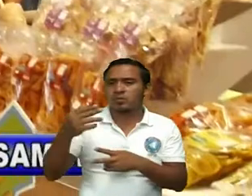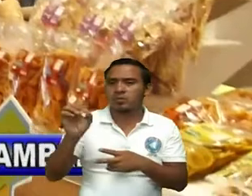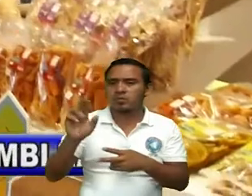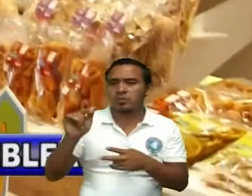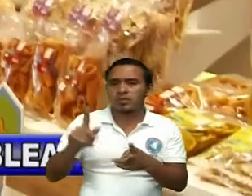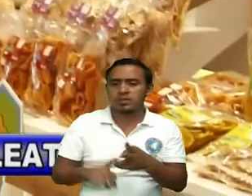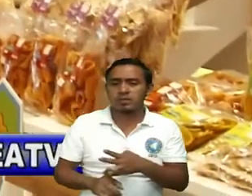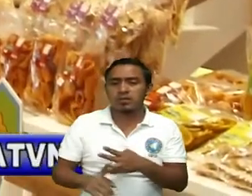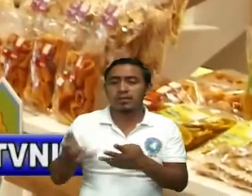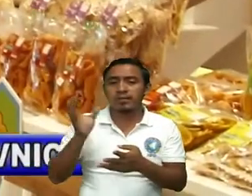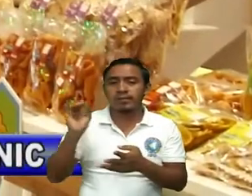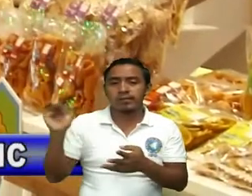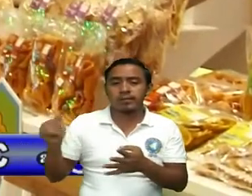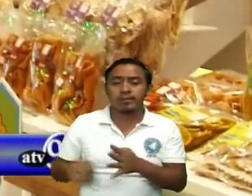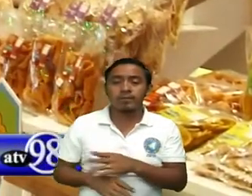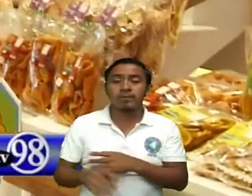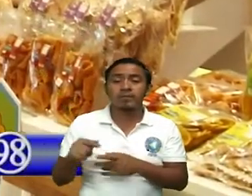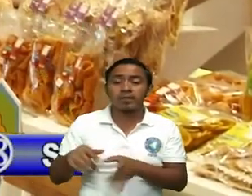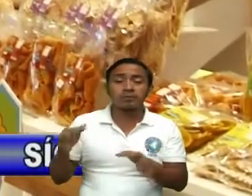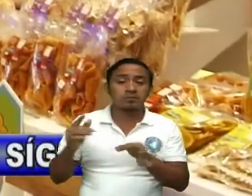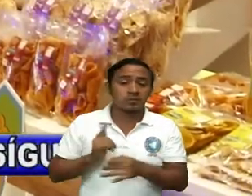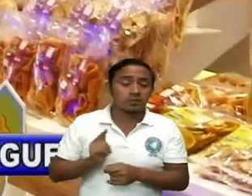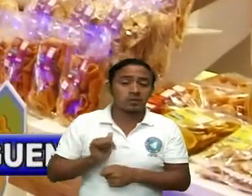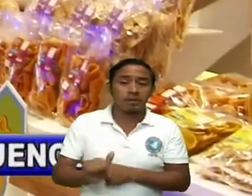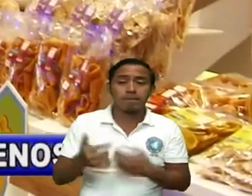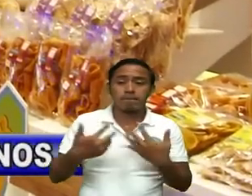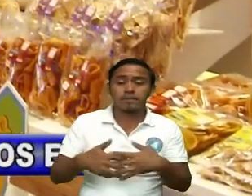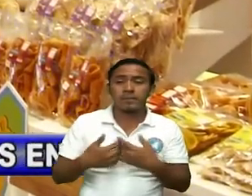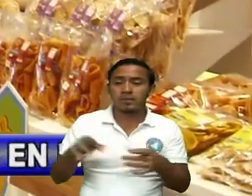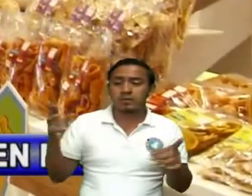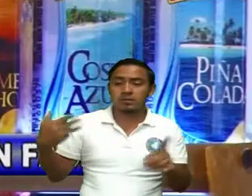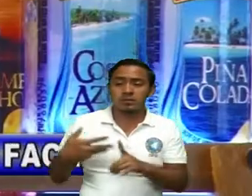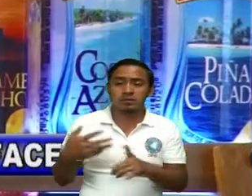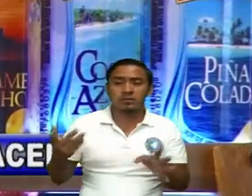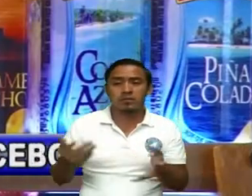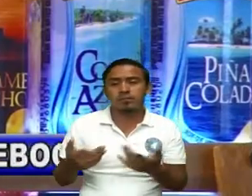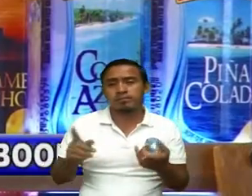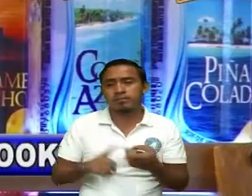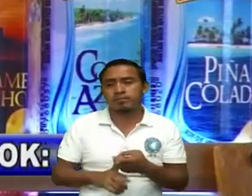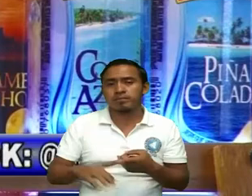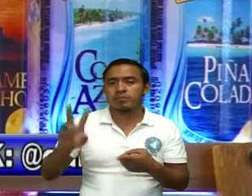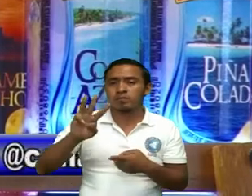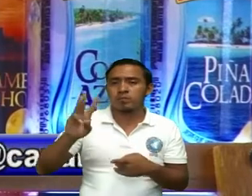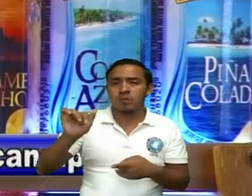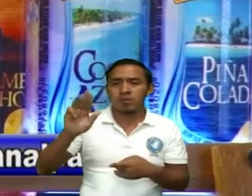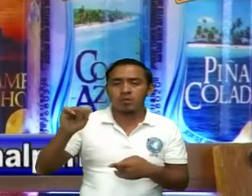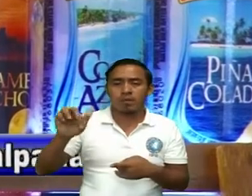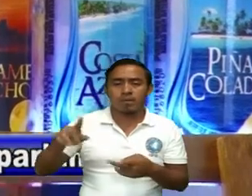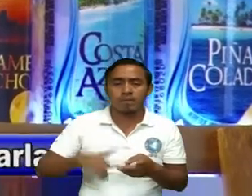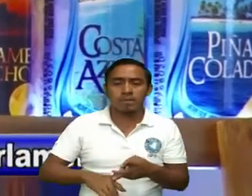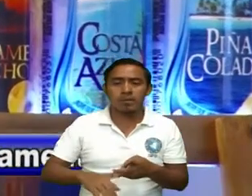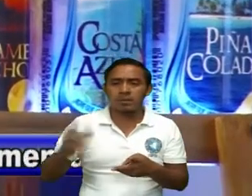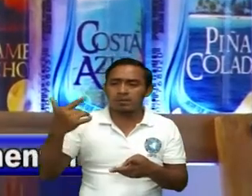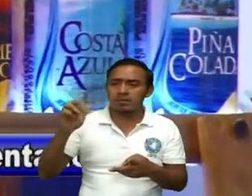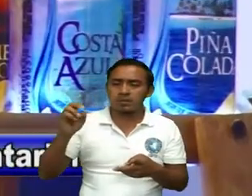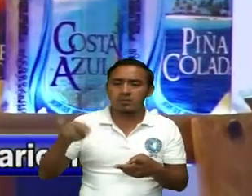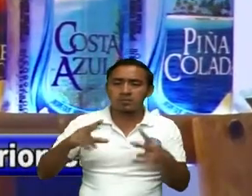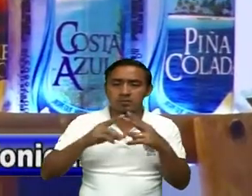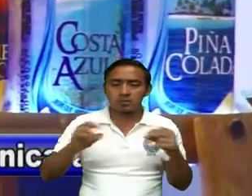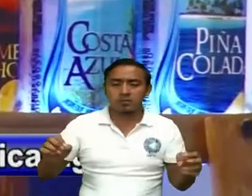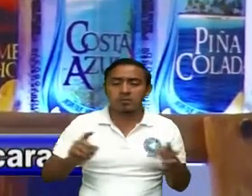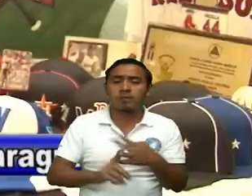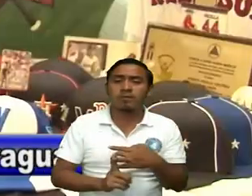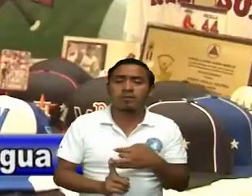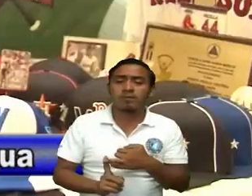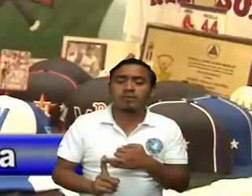y también cacao. Aquí vamos a tener a empresas regionales tales como Walmart, Granos de Nicaragua, vamos a tener